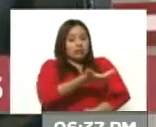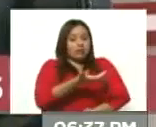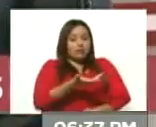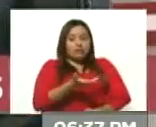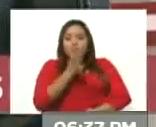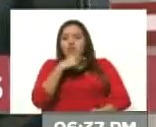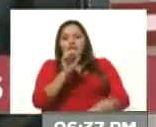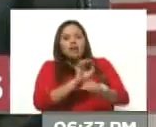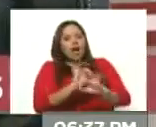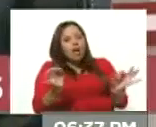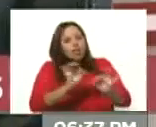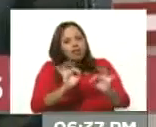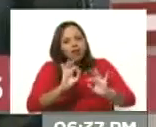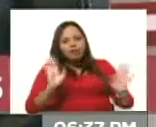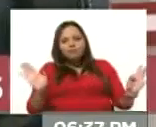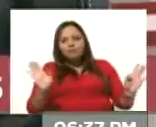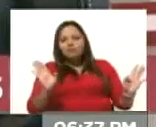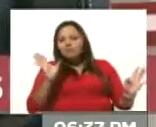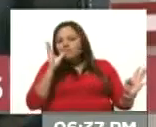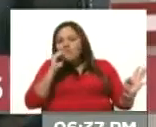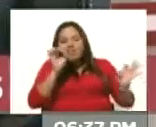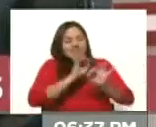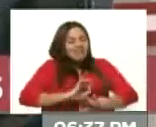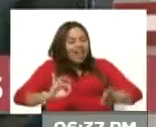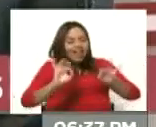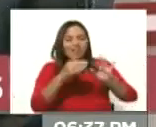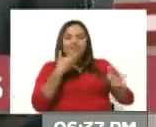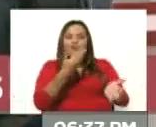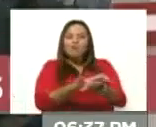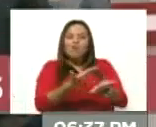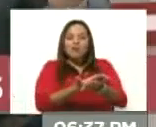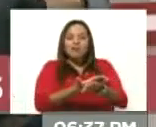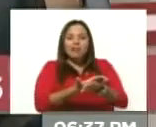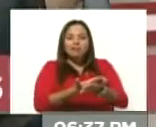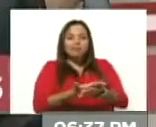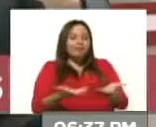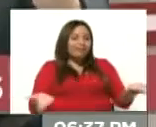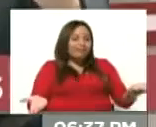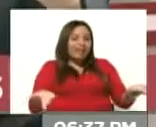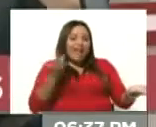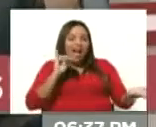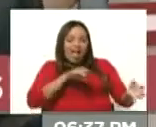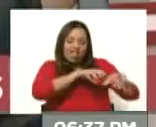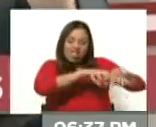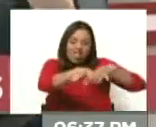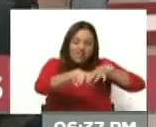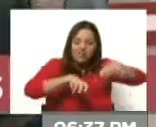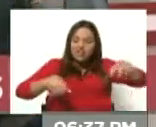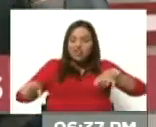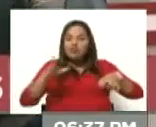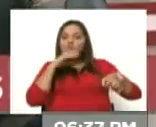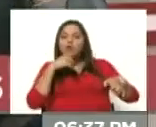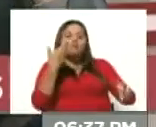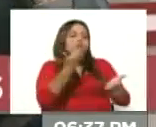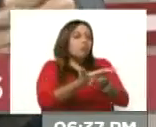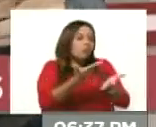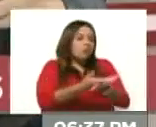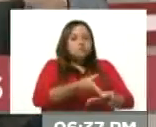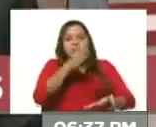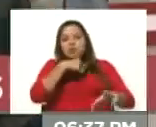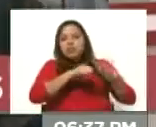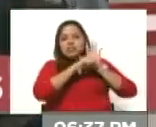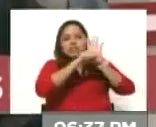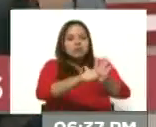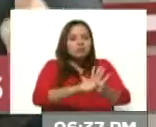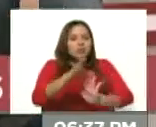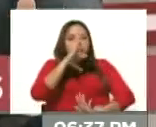nada no existe ninguna ninguna fortaleza están divididos sin propuestas sin símbolos sin